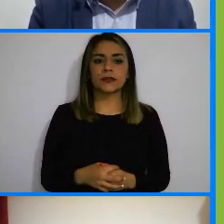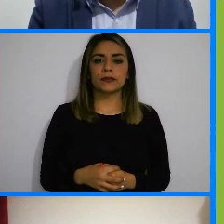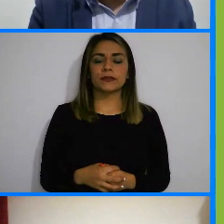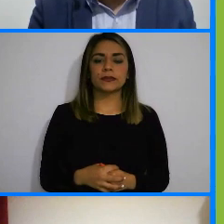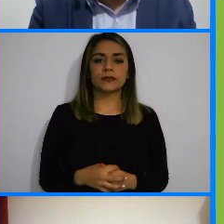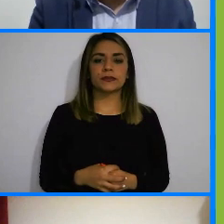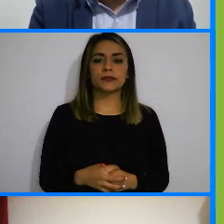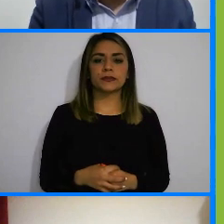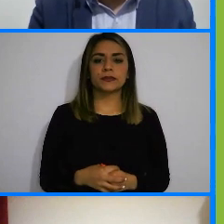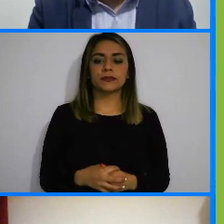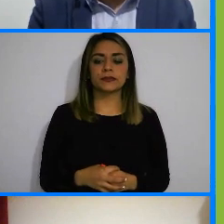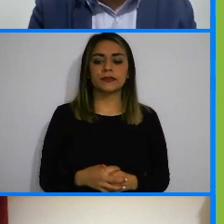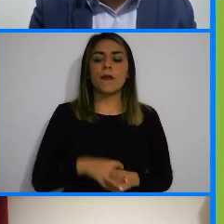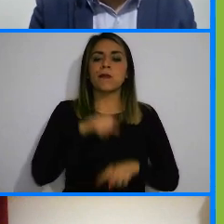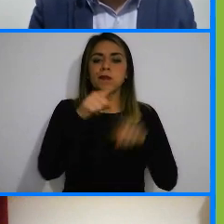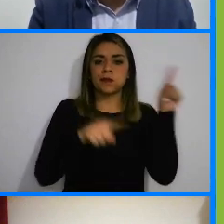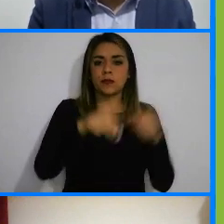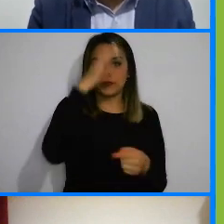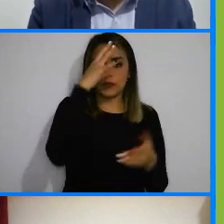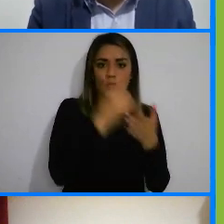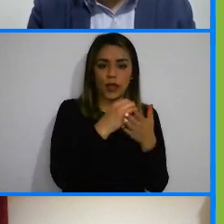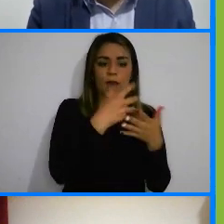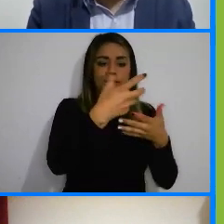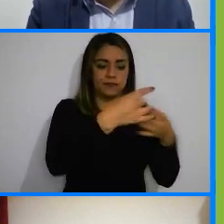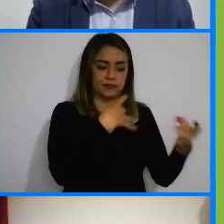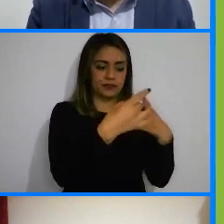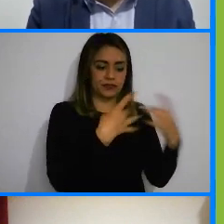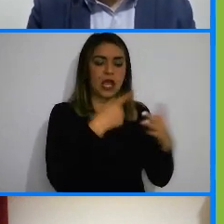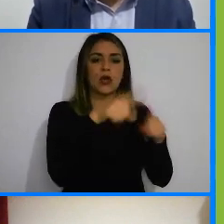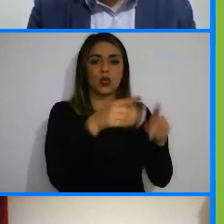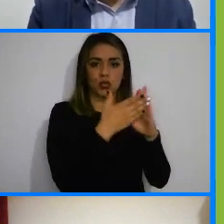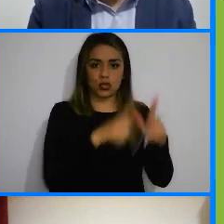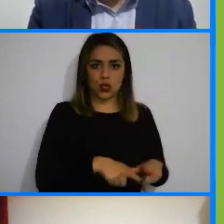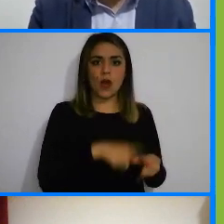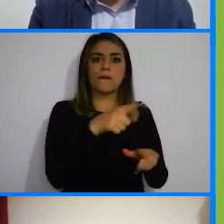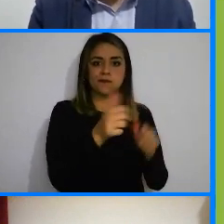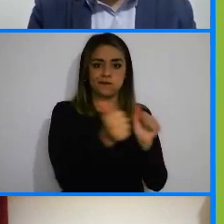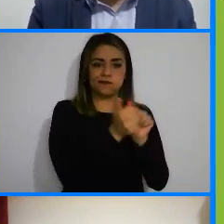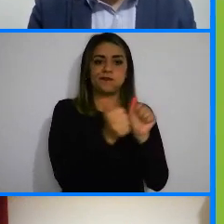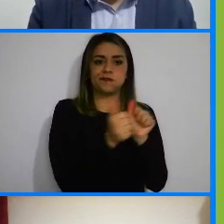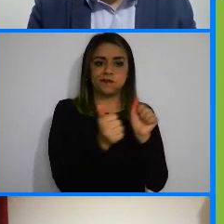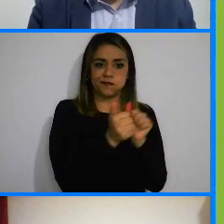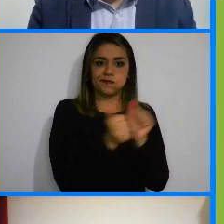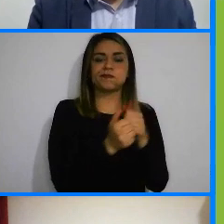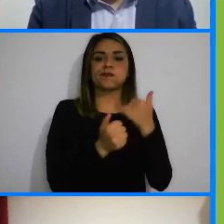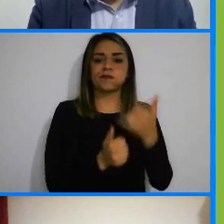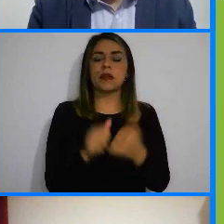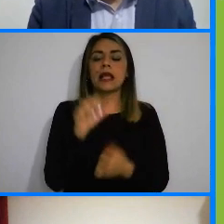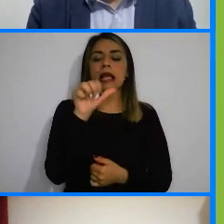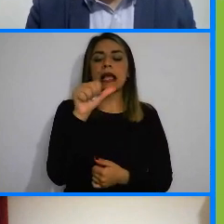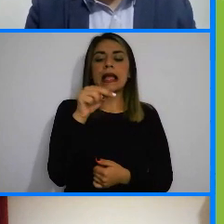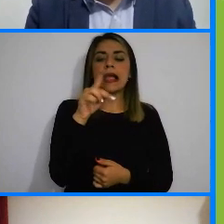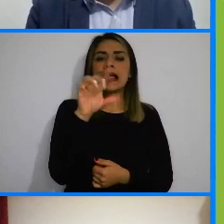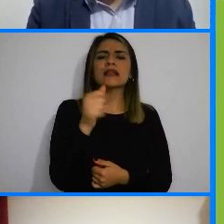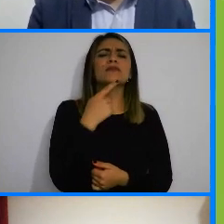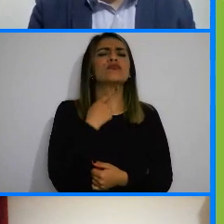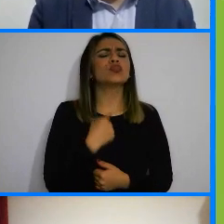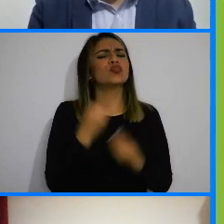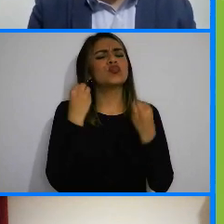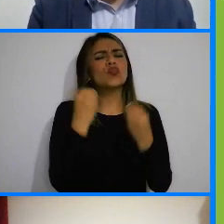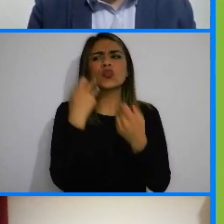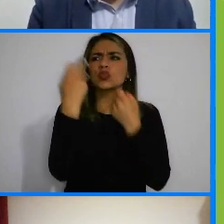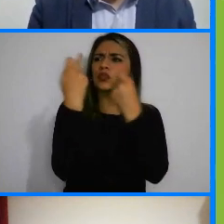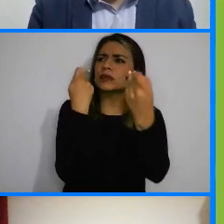Perfecto. Acá tenemos algunos comentarios de los estudiantes que están acompañándonos. Andrea nos dice, me gustó mucho la forma en que